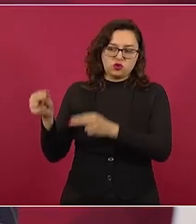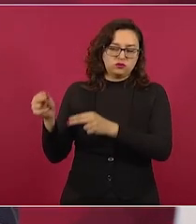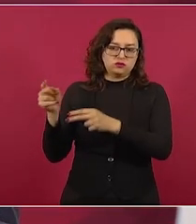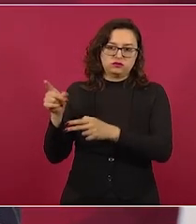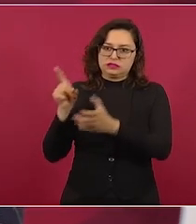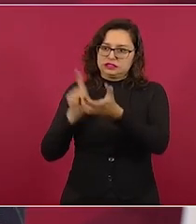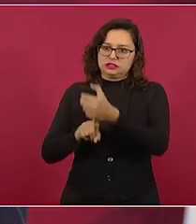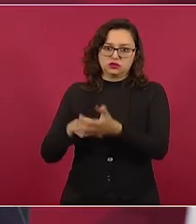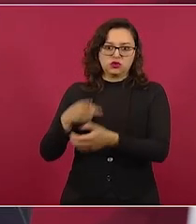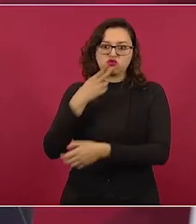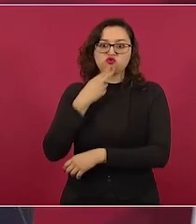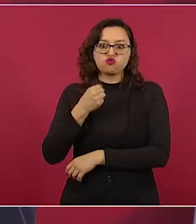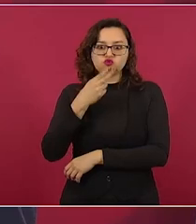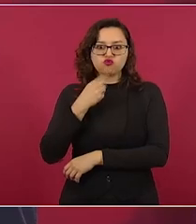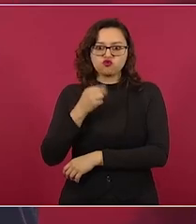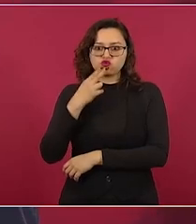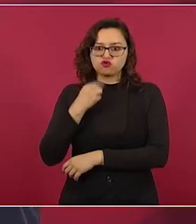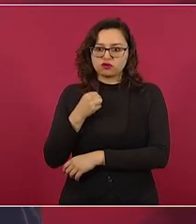y